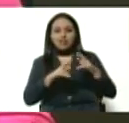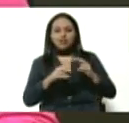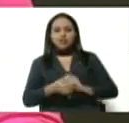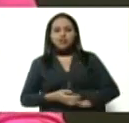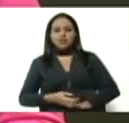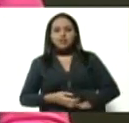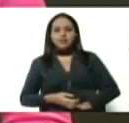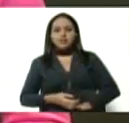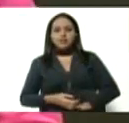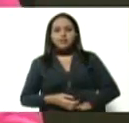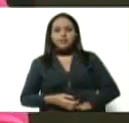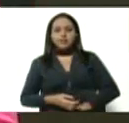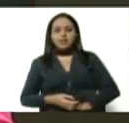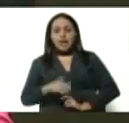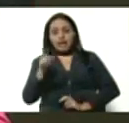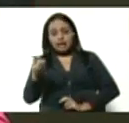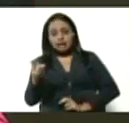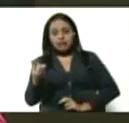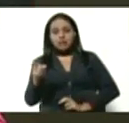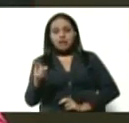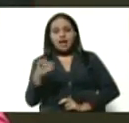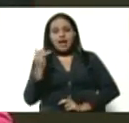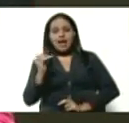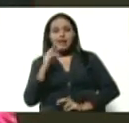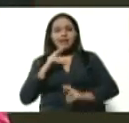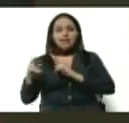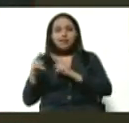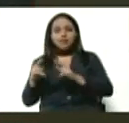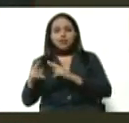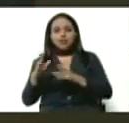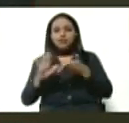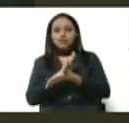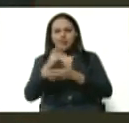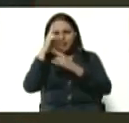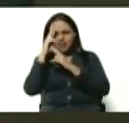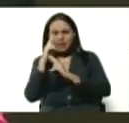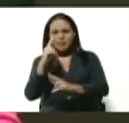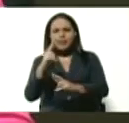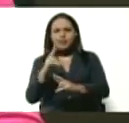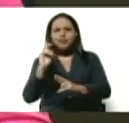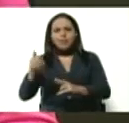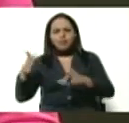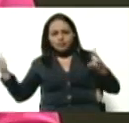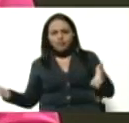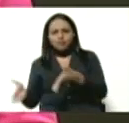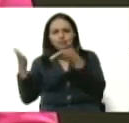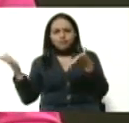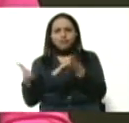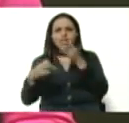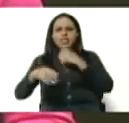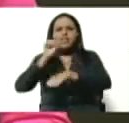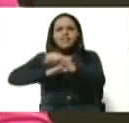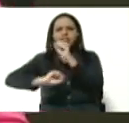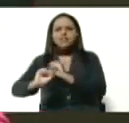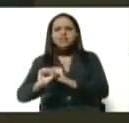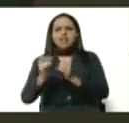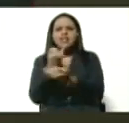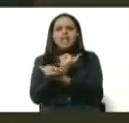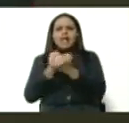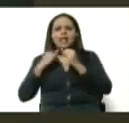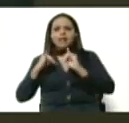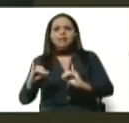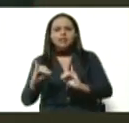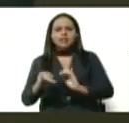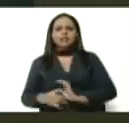respeto entre las naciones, que construye relaciones firmemente impulsadas por la defensa de la